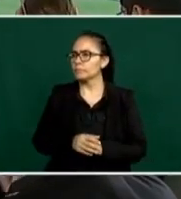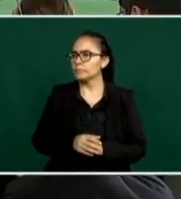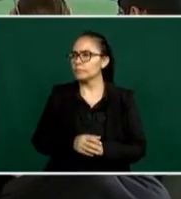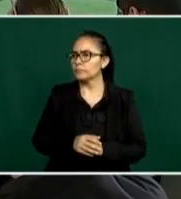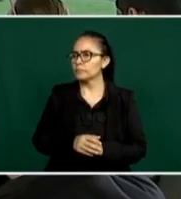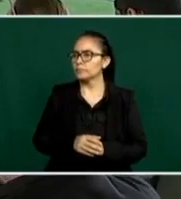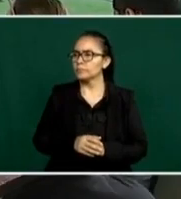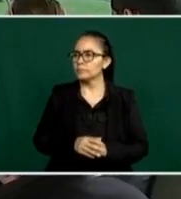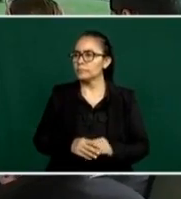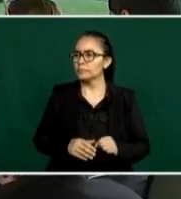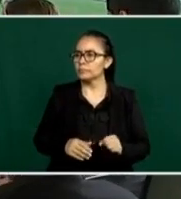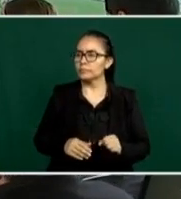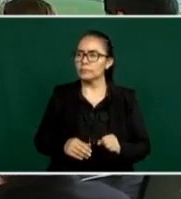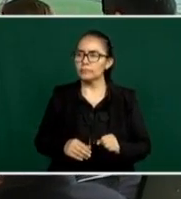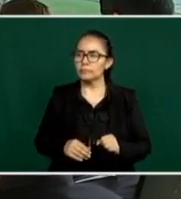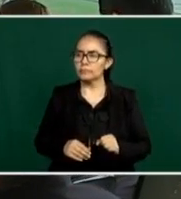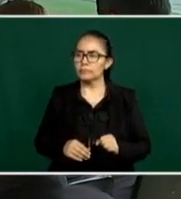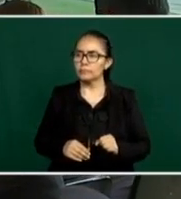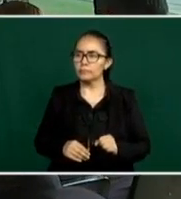están